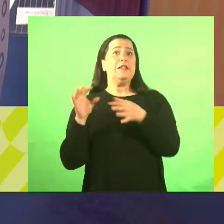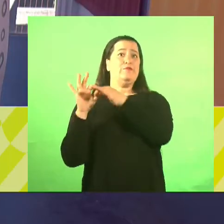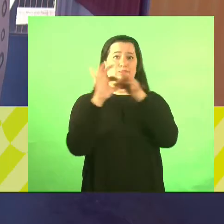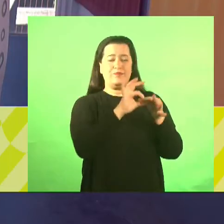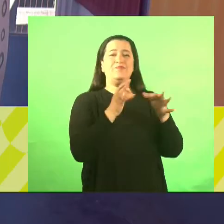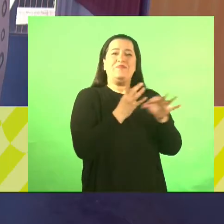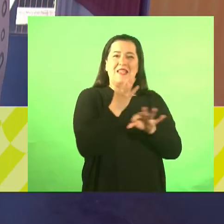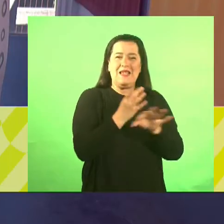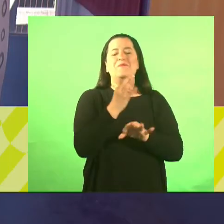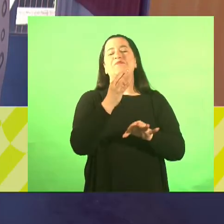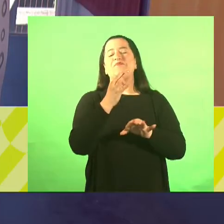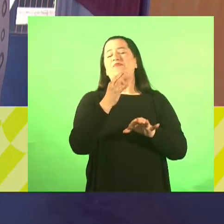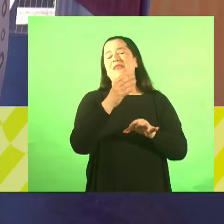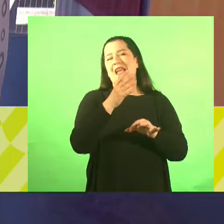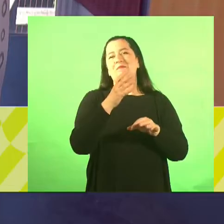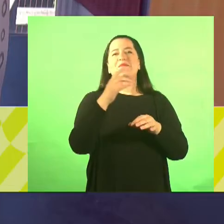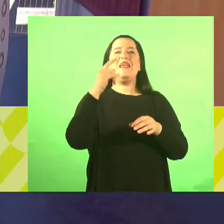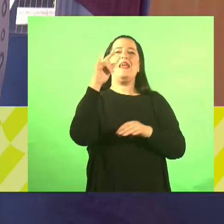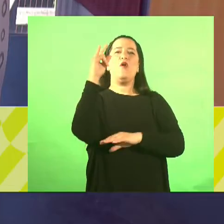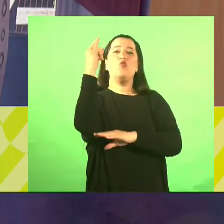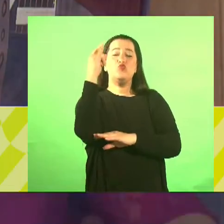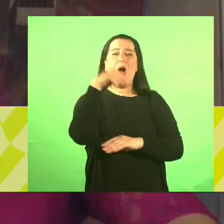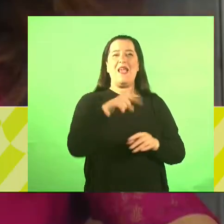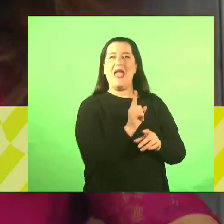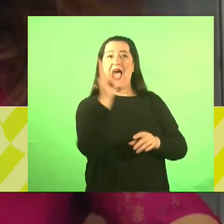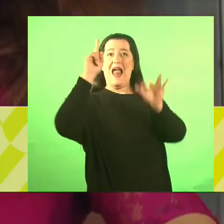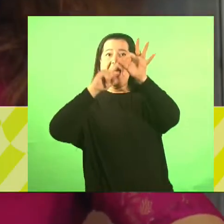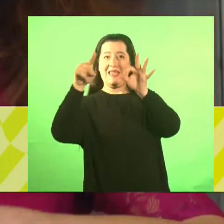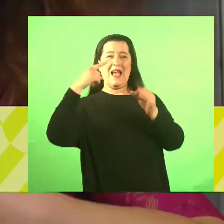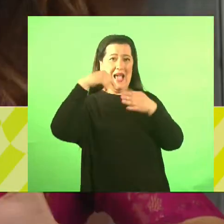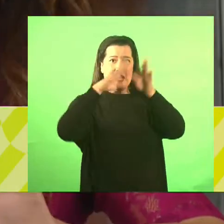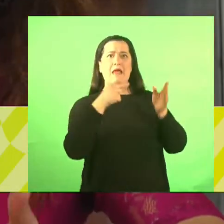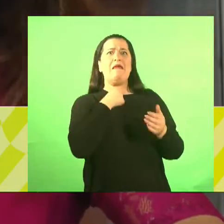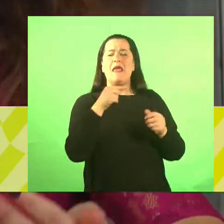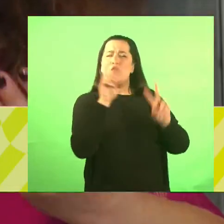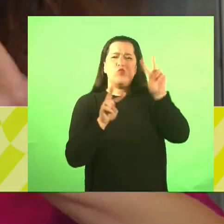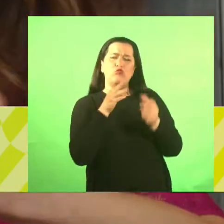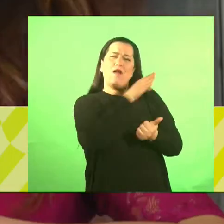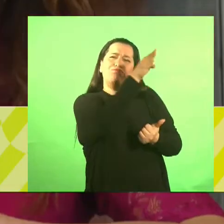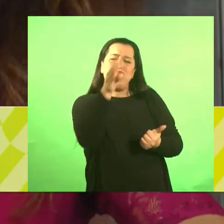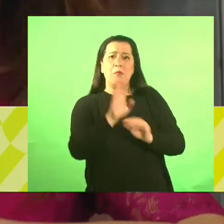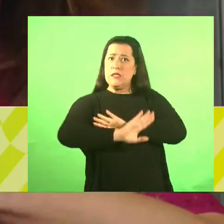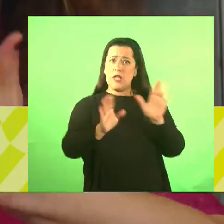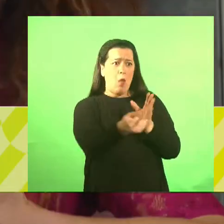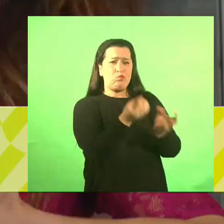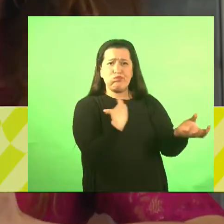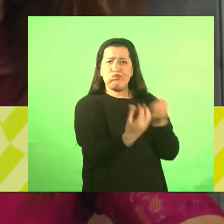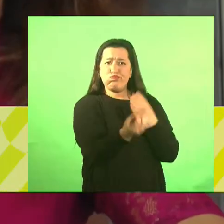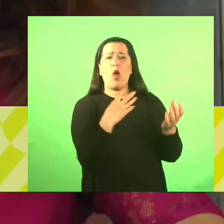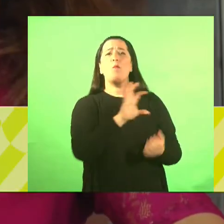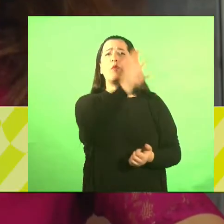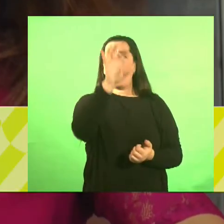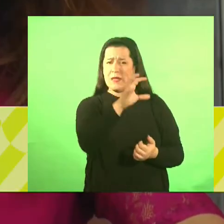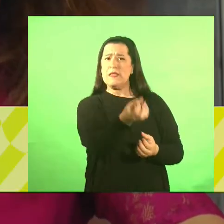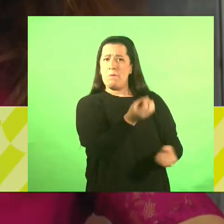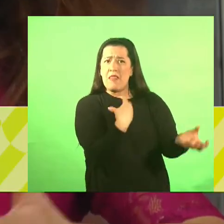INADI Ushuaia La Quiaca, donde queremos llegar a todos los lugares de nuestro país. Tenemos conocimiento y porque ya están llegando de distintas